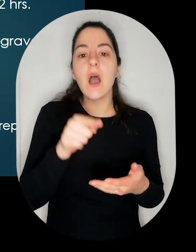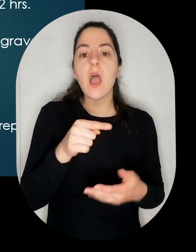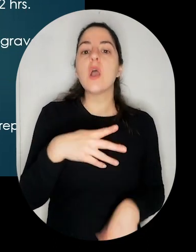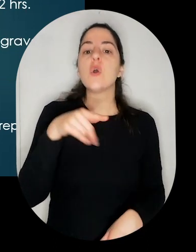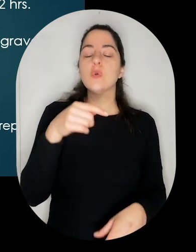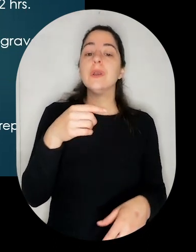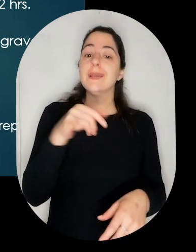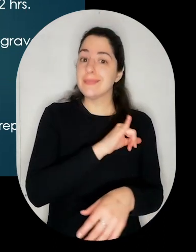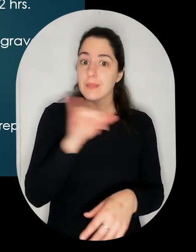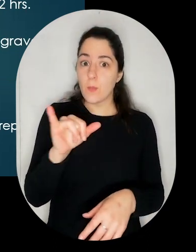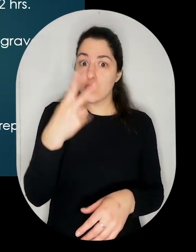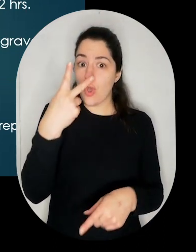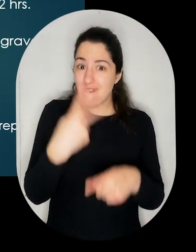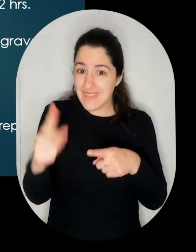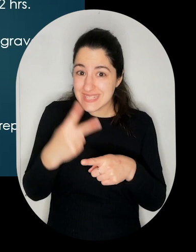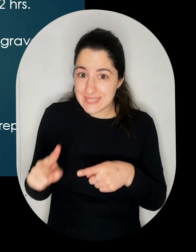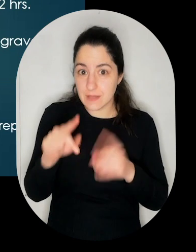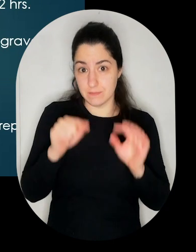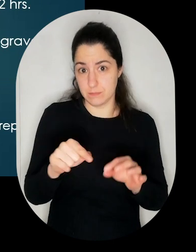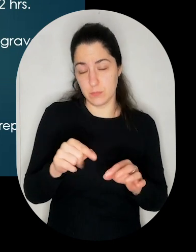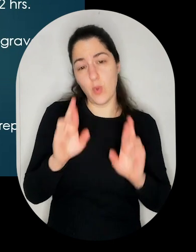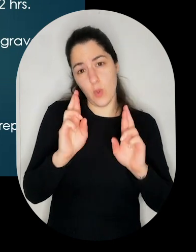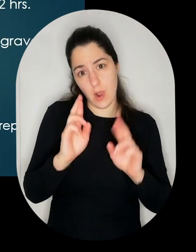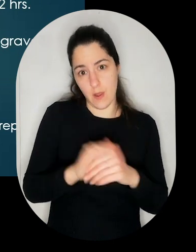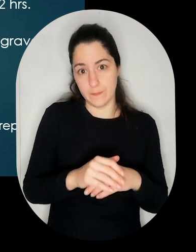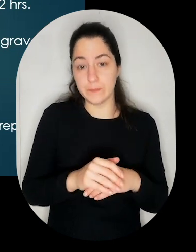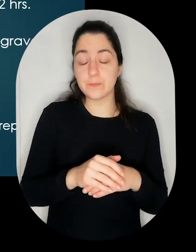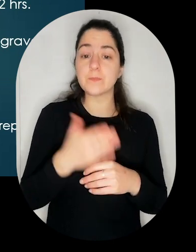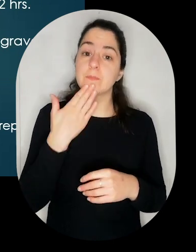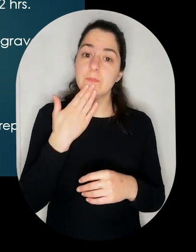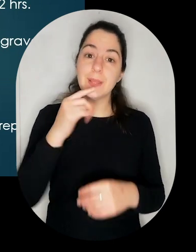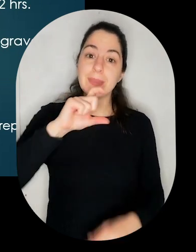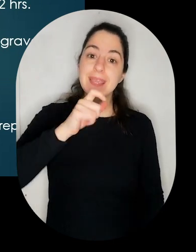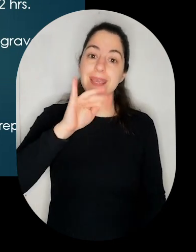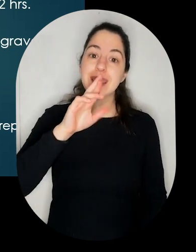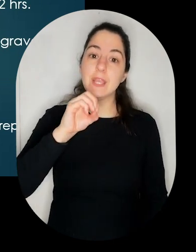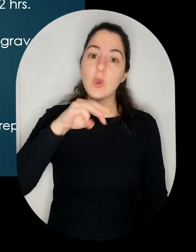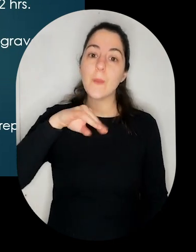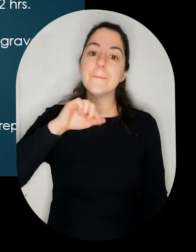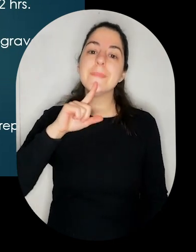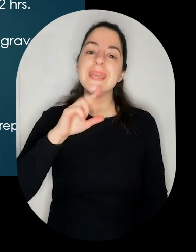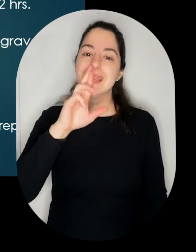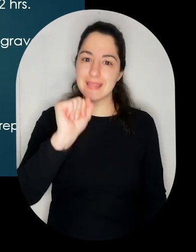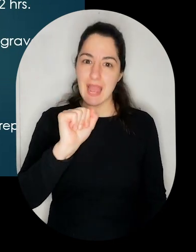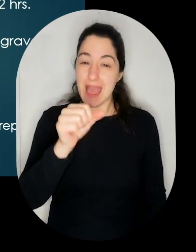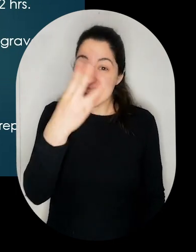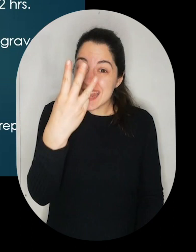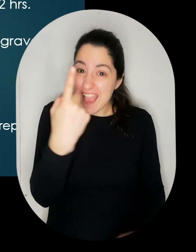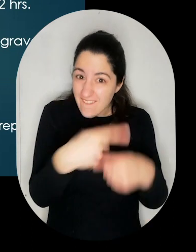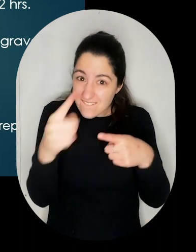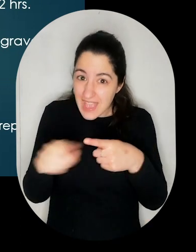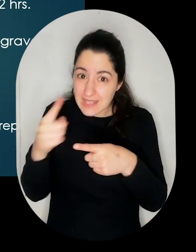y repetir 2 blanqueados, al menos en morchela, mínimo 1, ojalá 2. En el caso de la giromitra se recomienda triple blanqueado